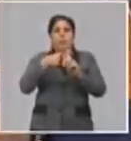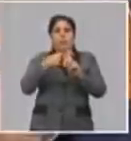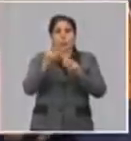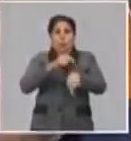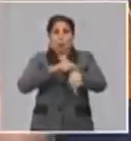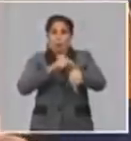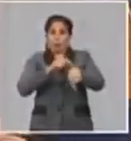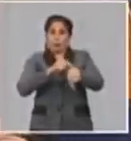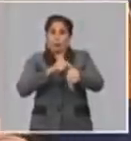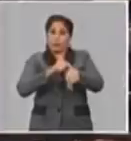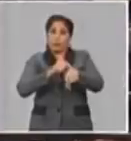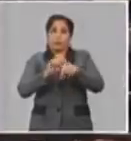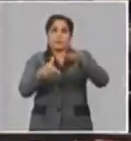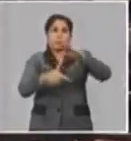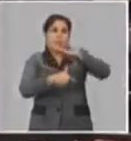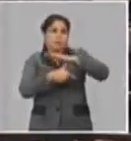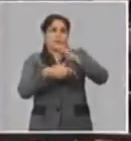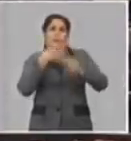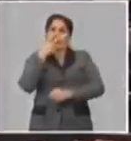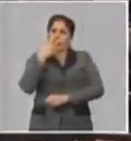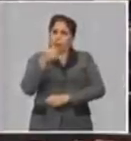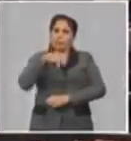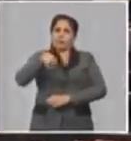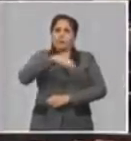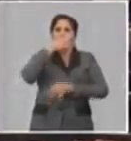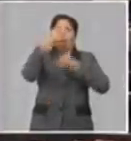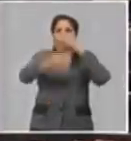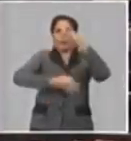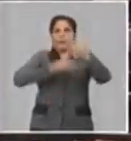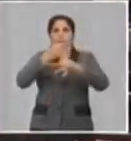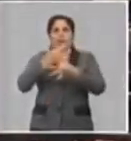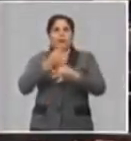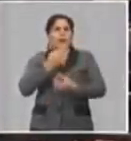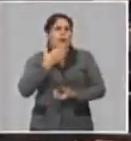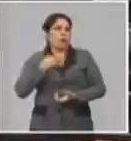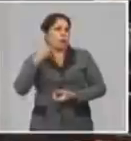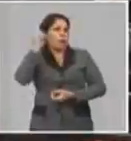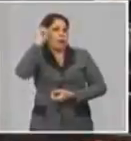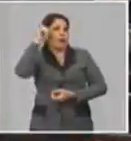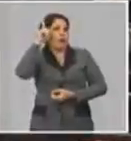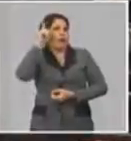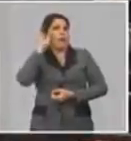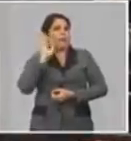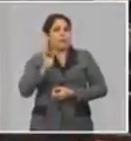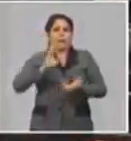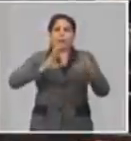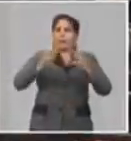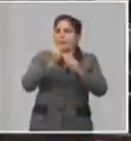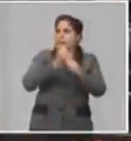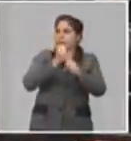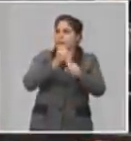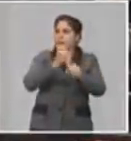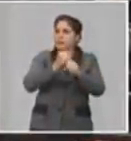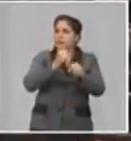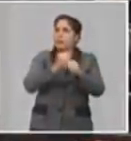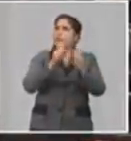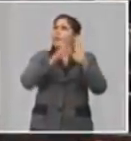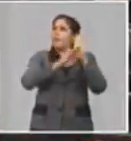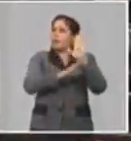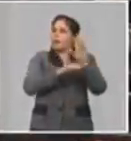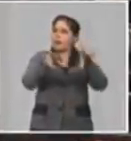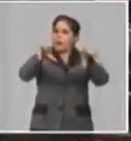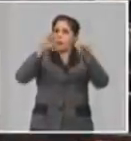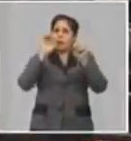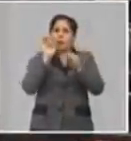unos minutos, vicepresidente, y me gustaría pues una valoración suya de esta estrategia y en general de las medidas que se van a